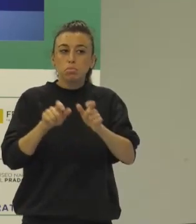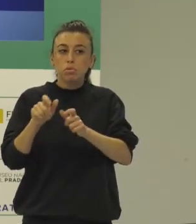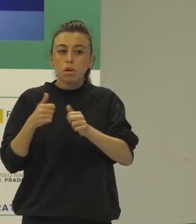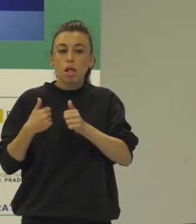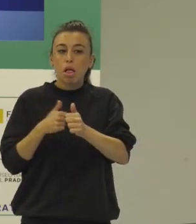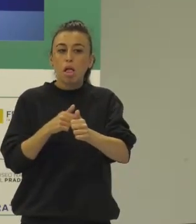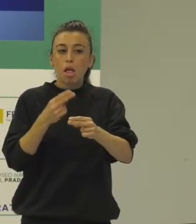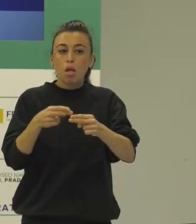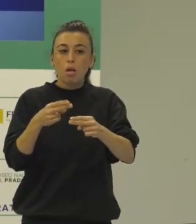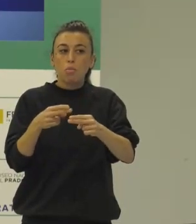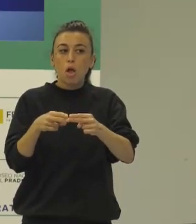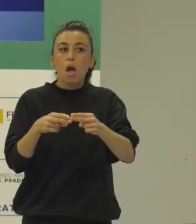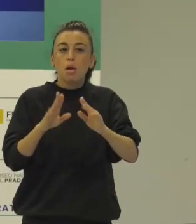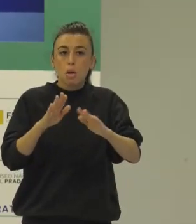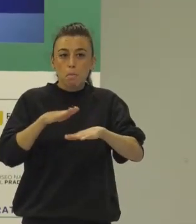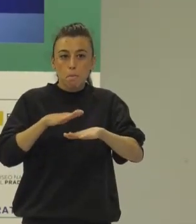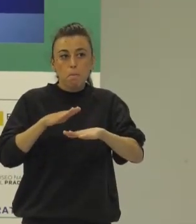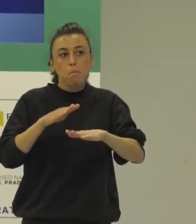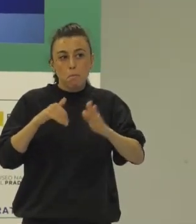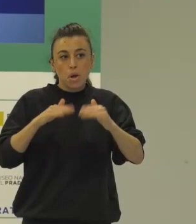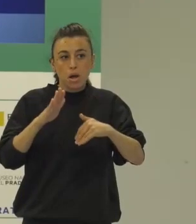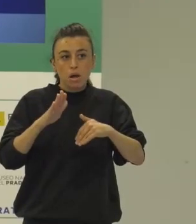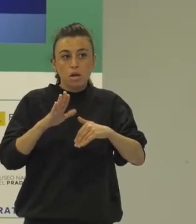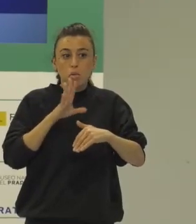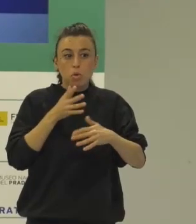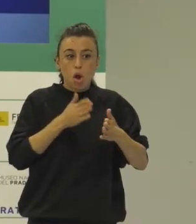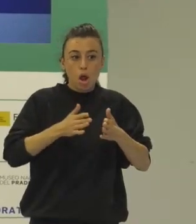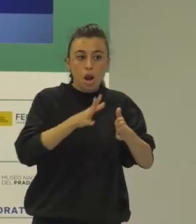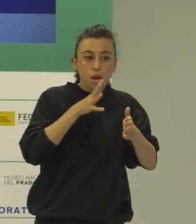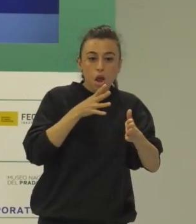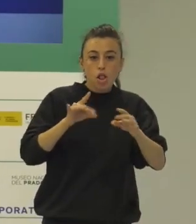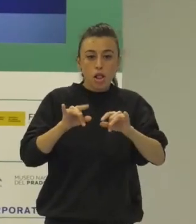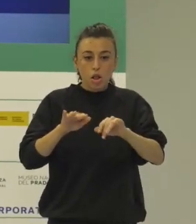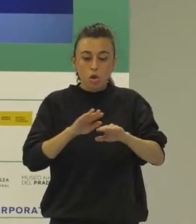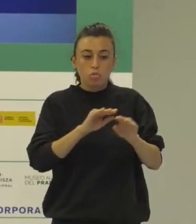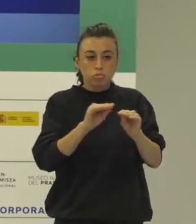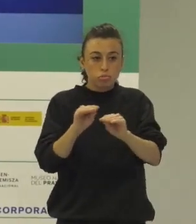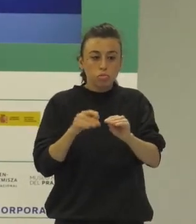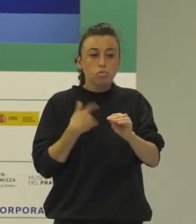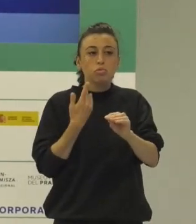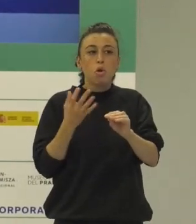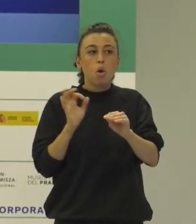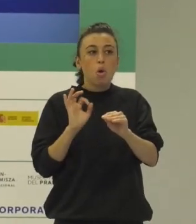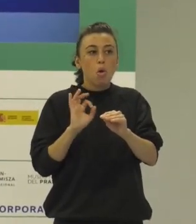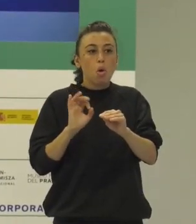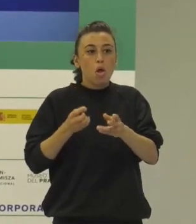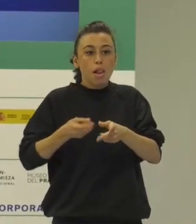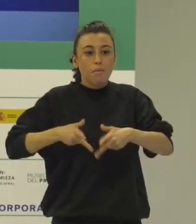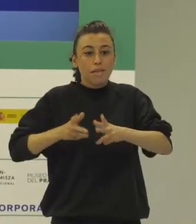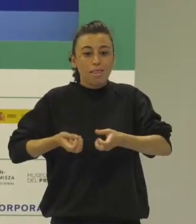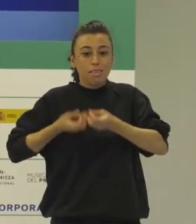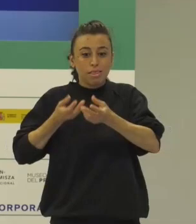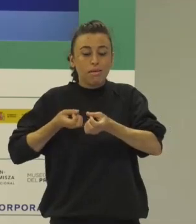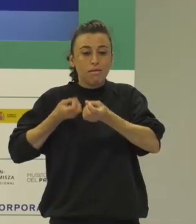tierra, por defender el territorio, por defender un río o por defender la libertad de expresión. A estas alturas ya se han